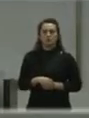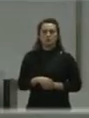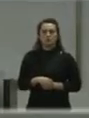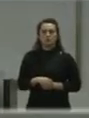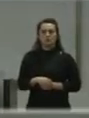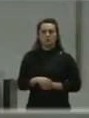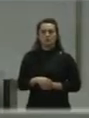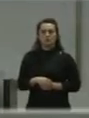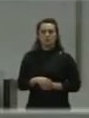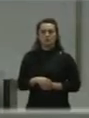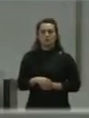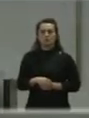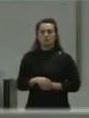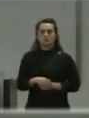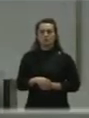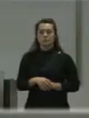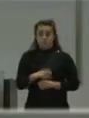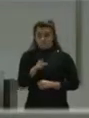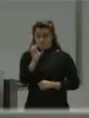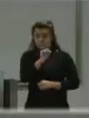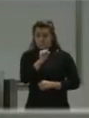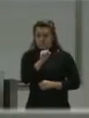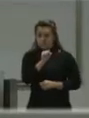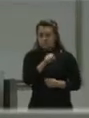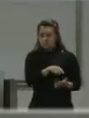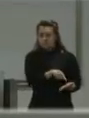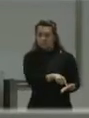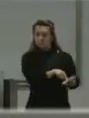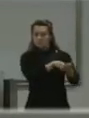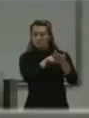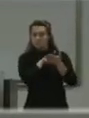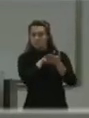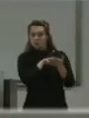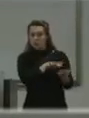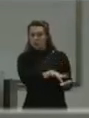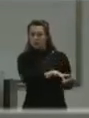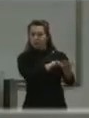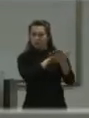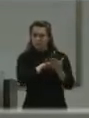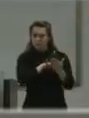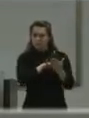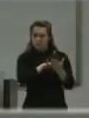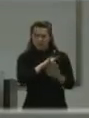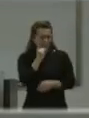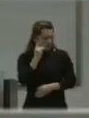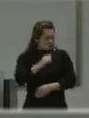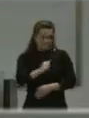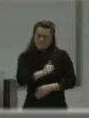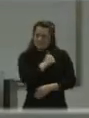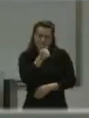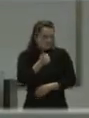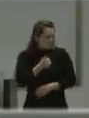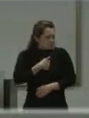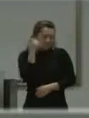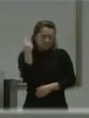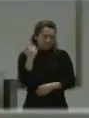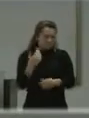uno de los primeros síntomas cuando hay una violencia de cualquier tipo